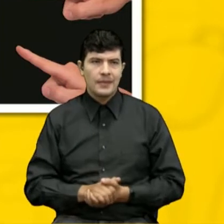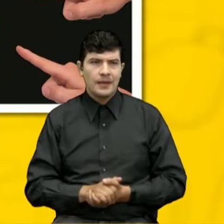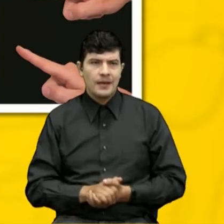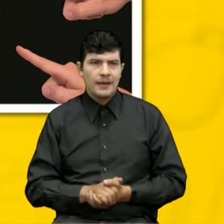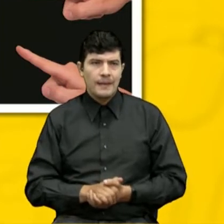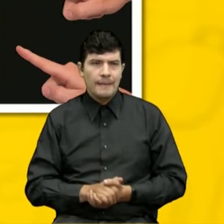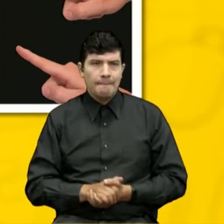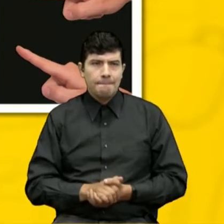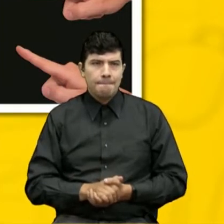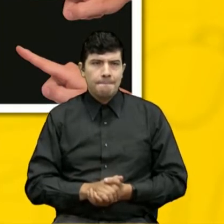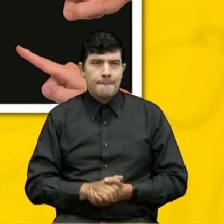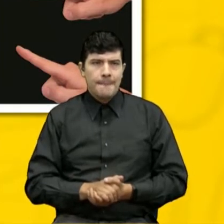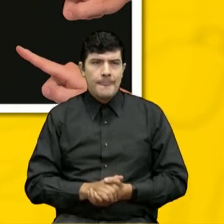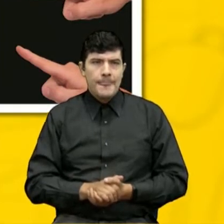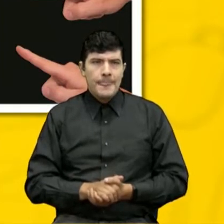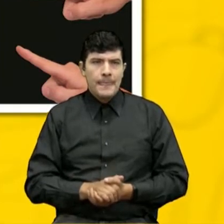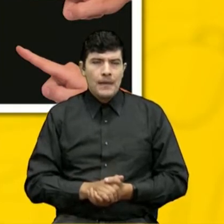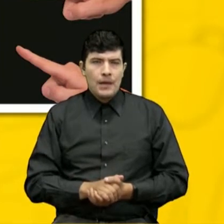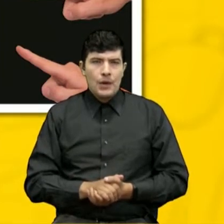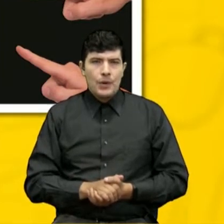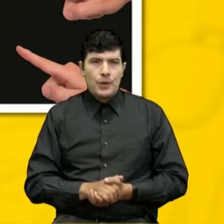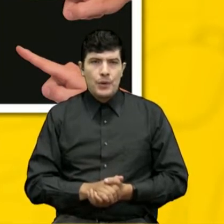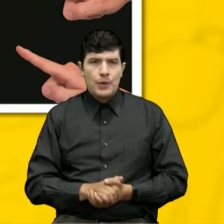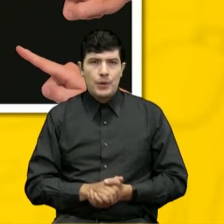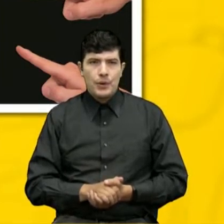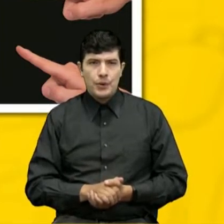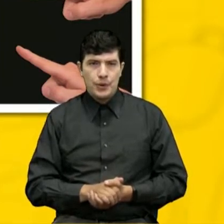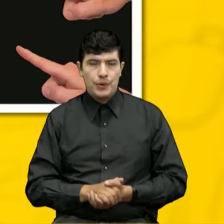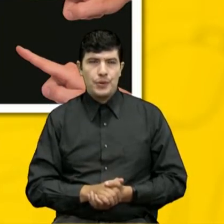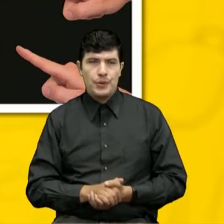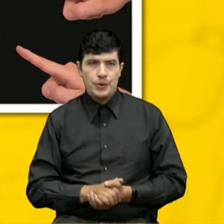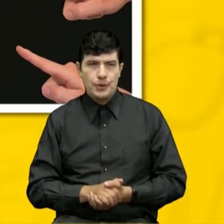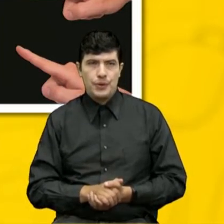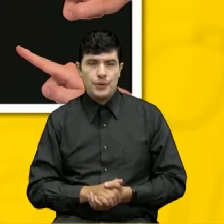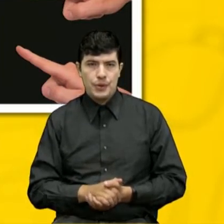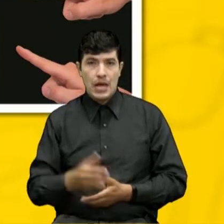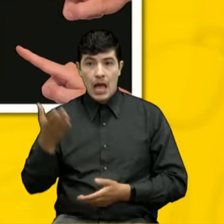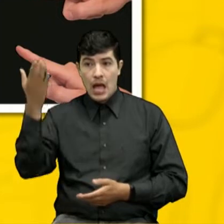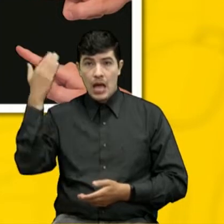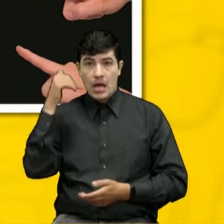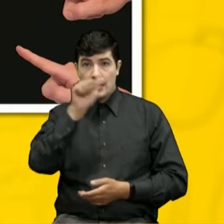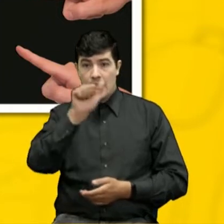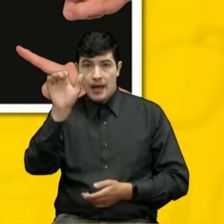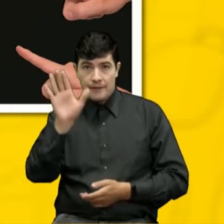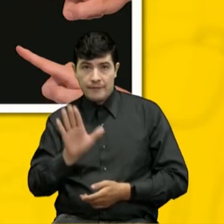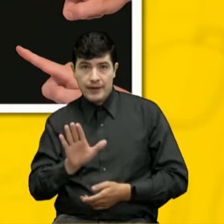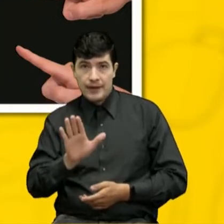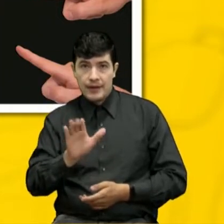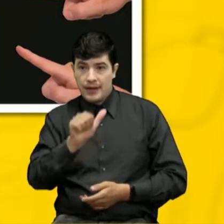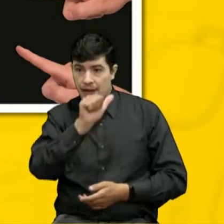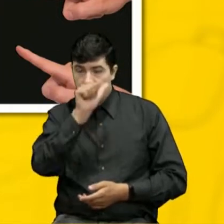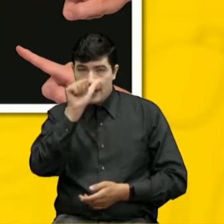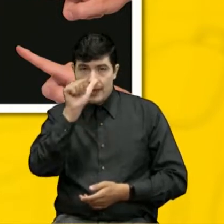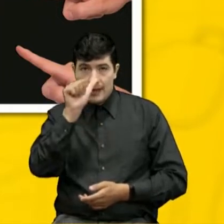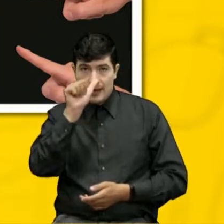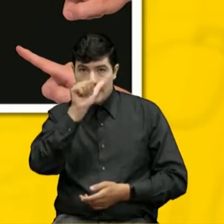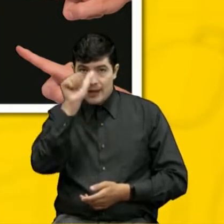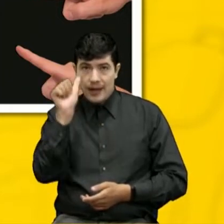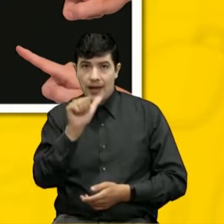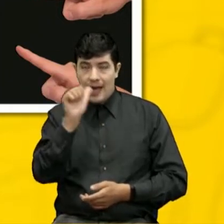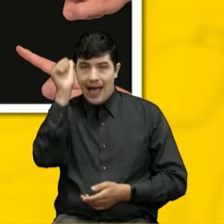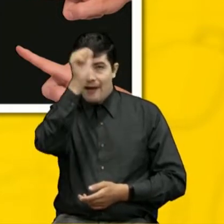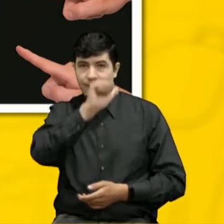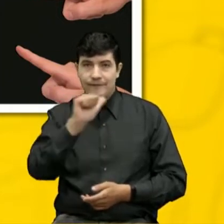los negros no tenían, las personas de raza negra no tenían ninguna participación política, a pesar de que eran mayoría. Pero después llegó un señor llamado Nelson Mandela, que